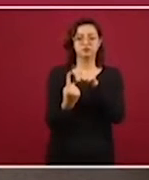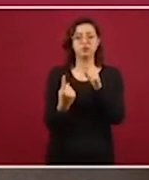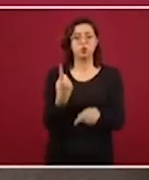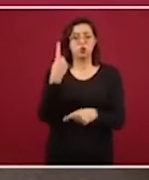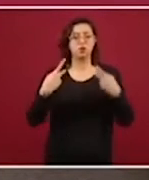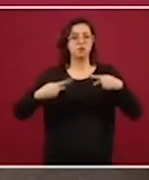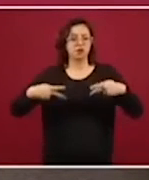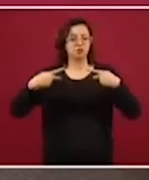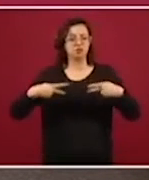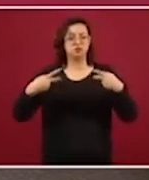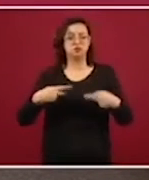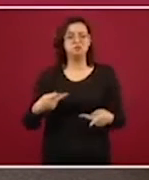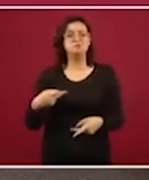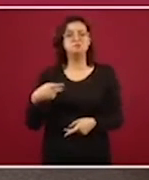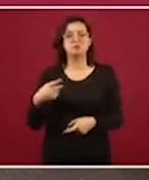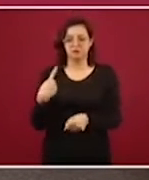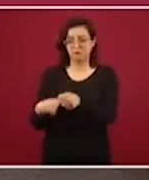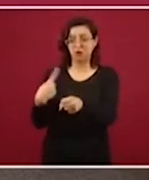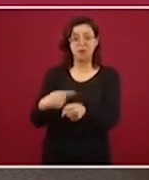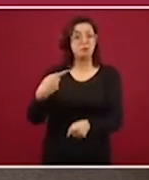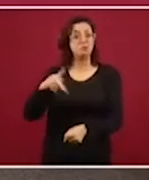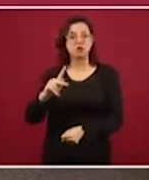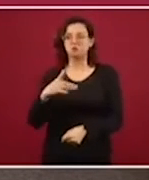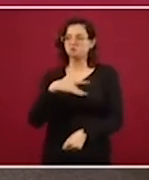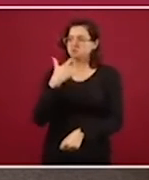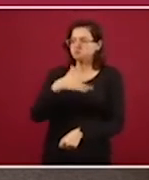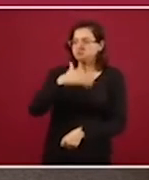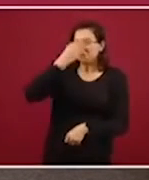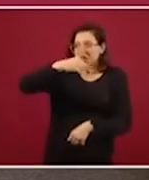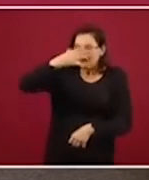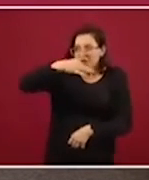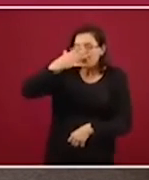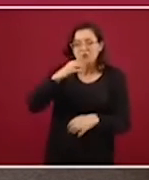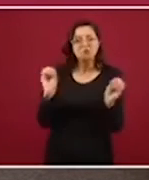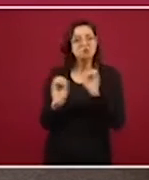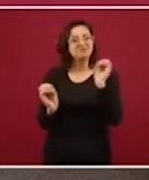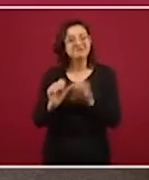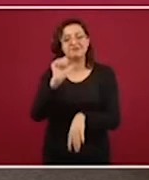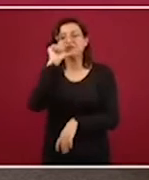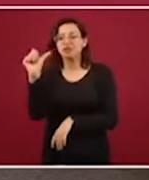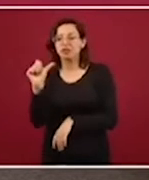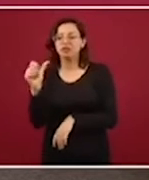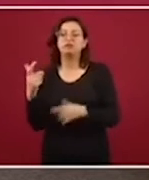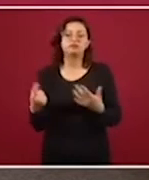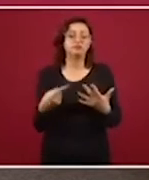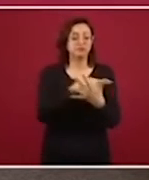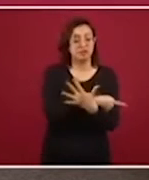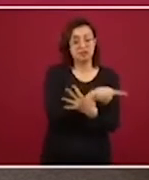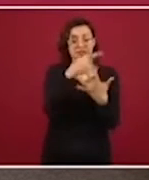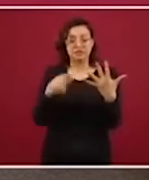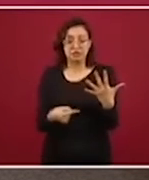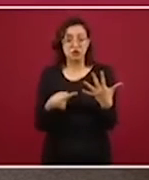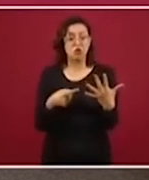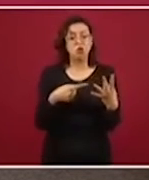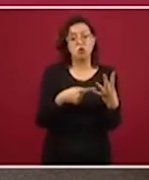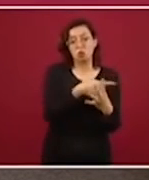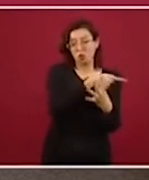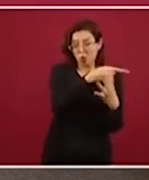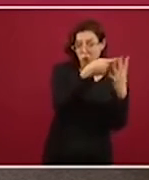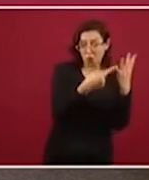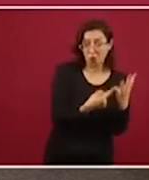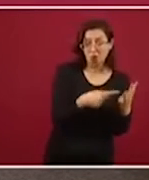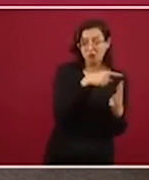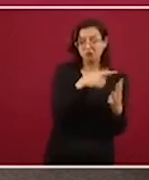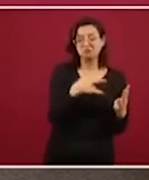las todos han tenido síntomas leves muy muy leves de hecho en algunos casos casi en aparentes como fue